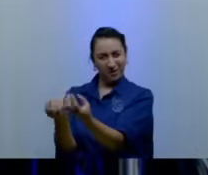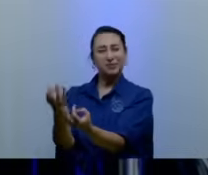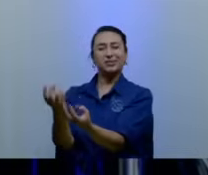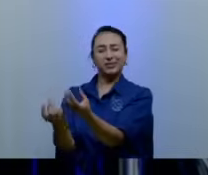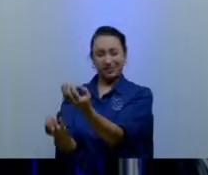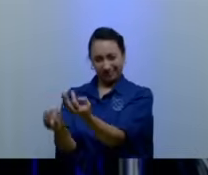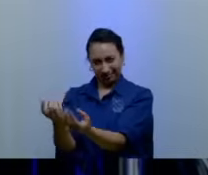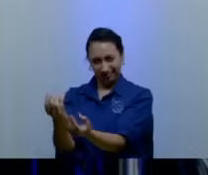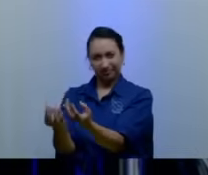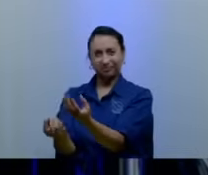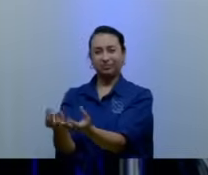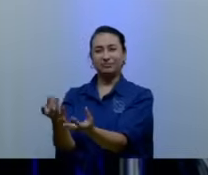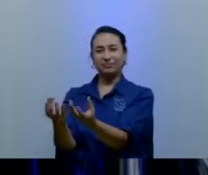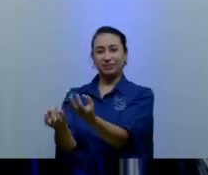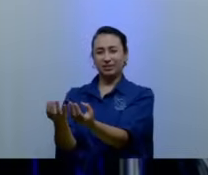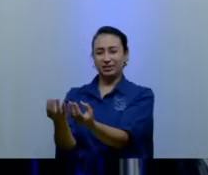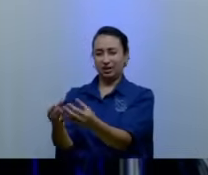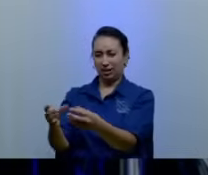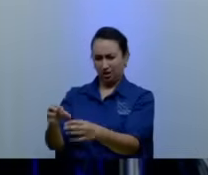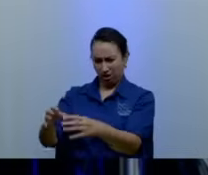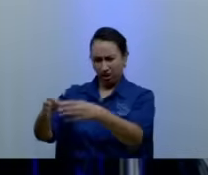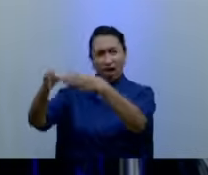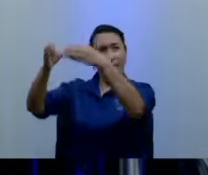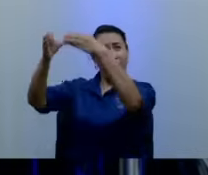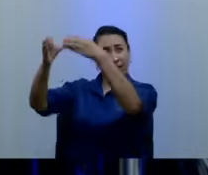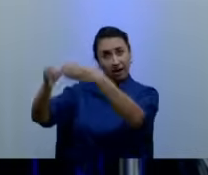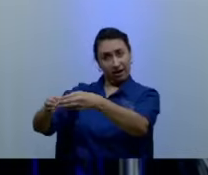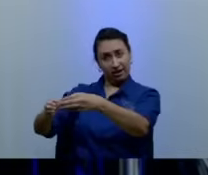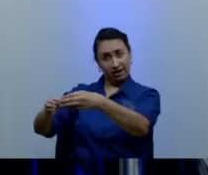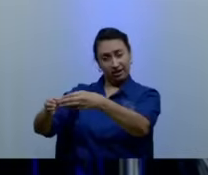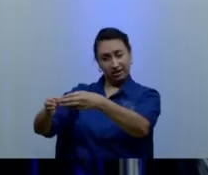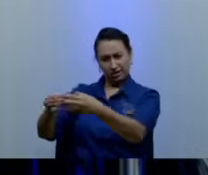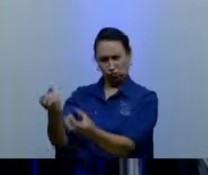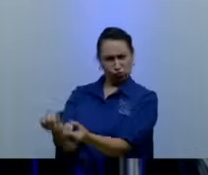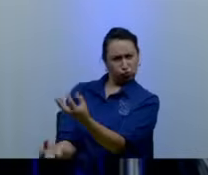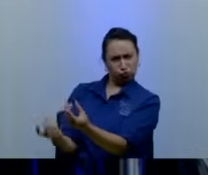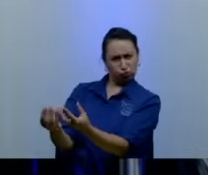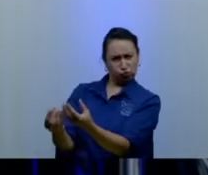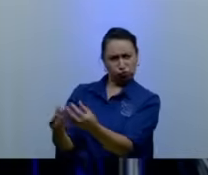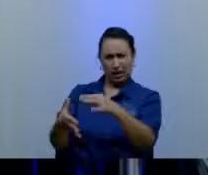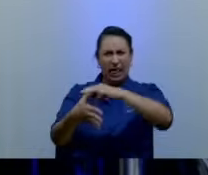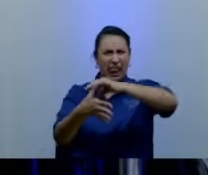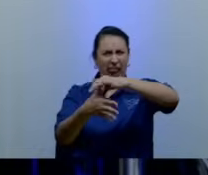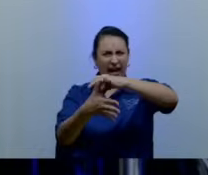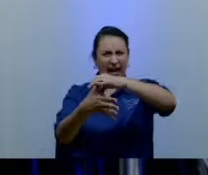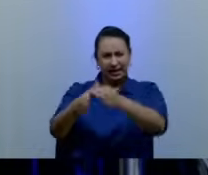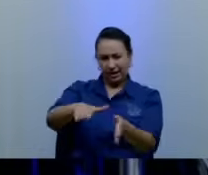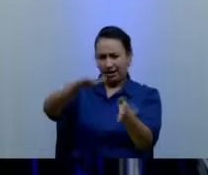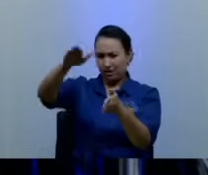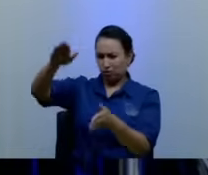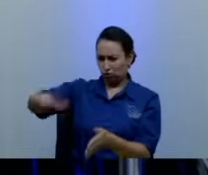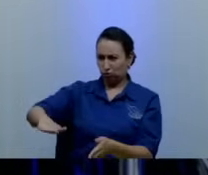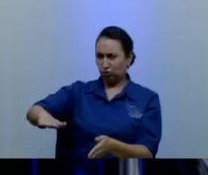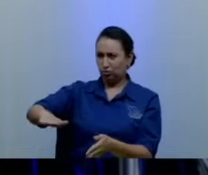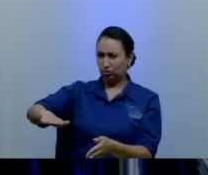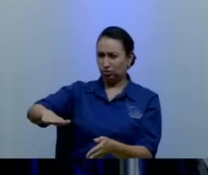Eso es salar con fuego. Se pone en el fuego. Entonces se